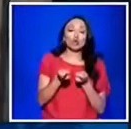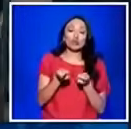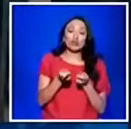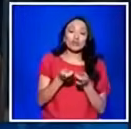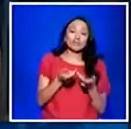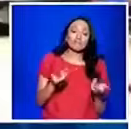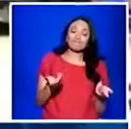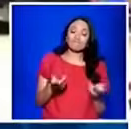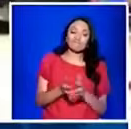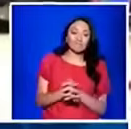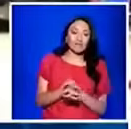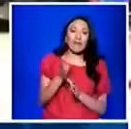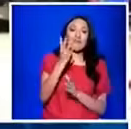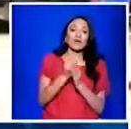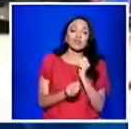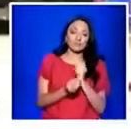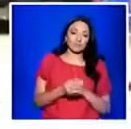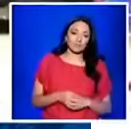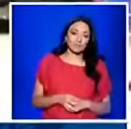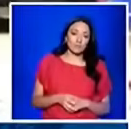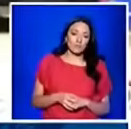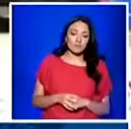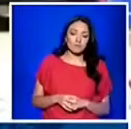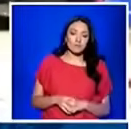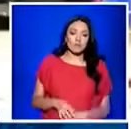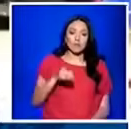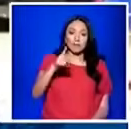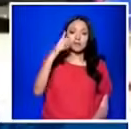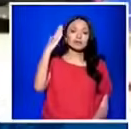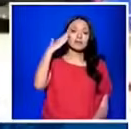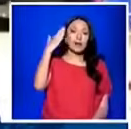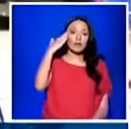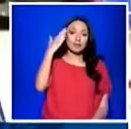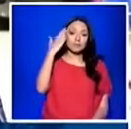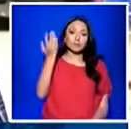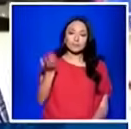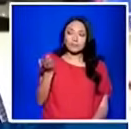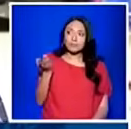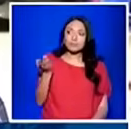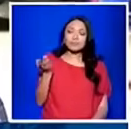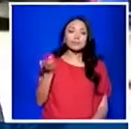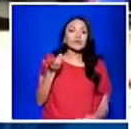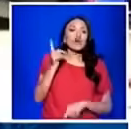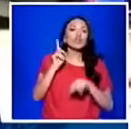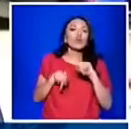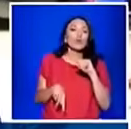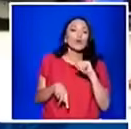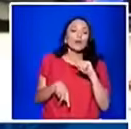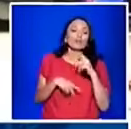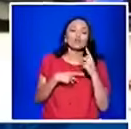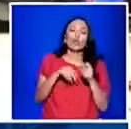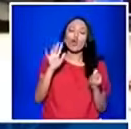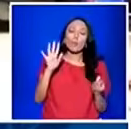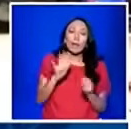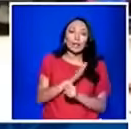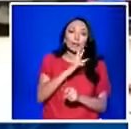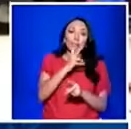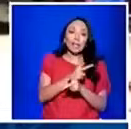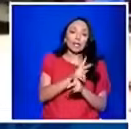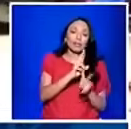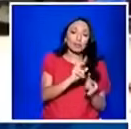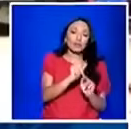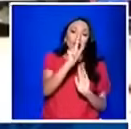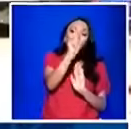fue vulnerado. Como todo tipo de evento, no se puede eliminar por completo el riesgo, se